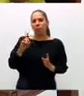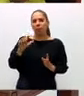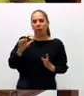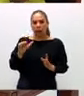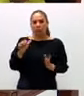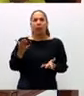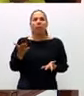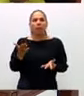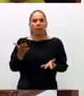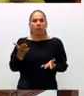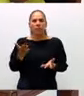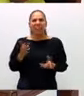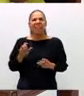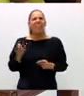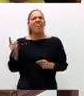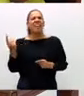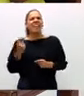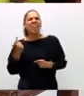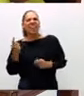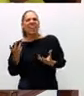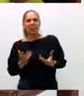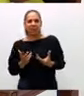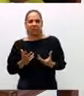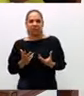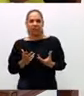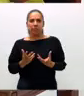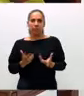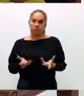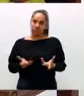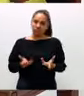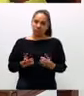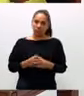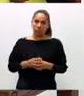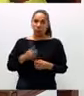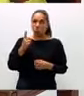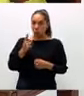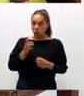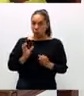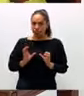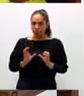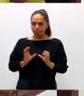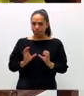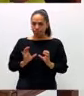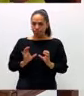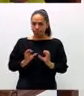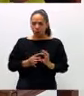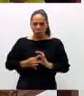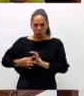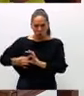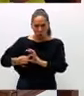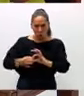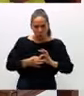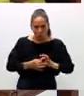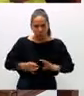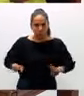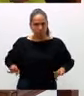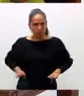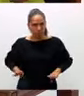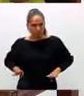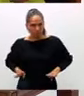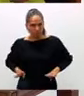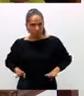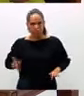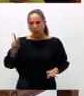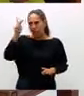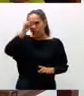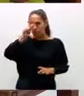hacer primero? ¿Qué es lo primero que tenemos que desarrollar? Bueno, un conjunto de habilidades socioemocionales para el manejo